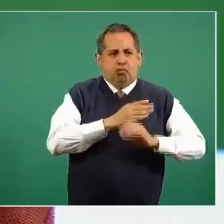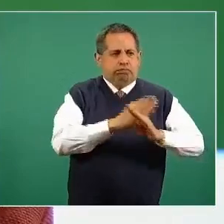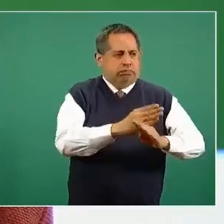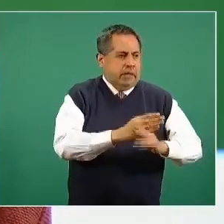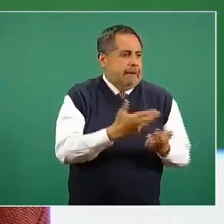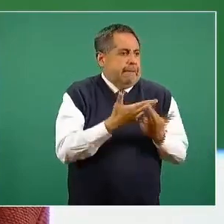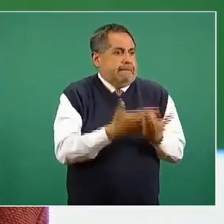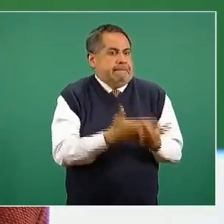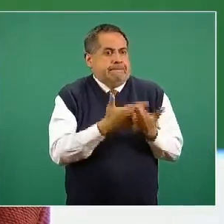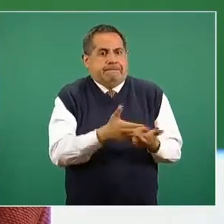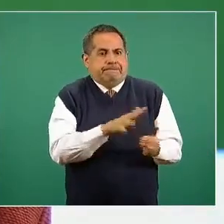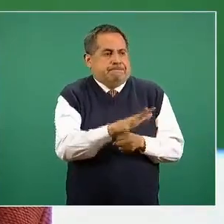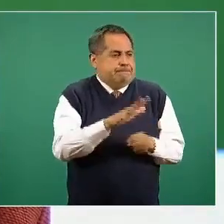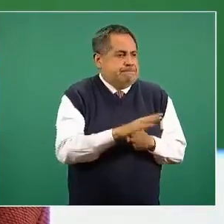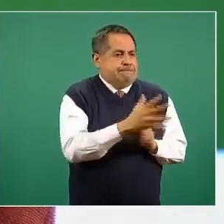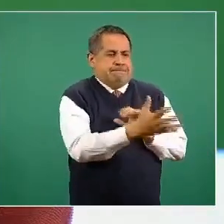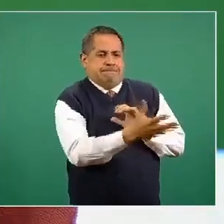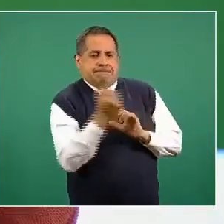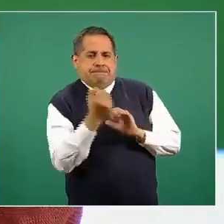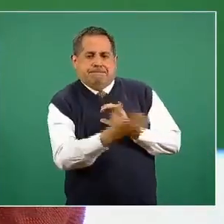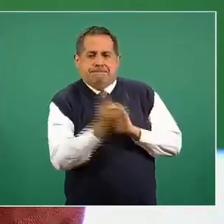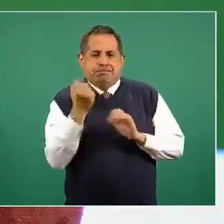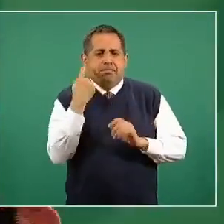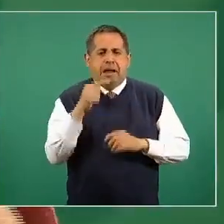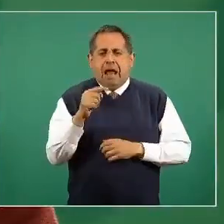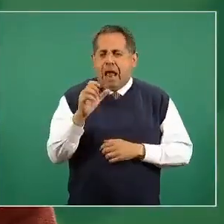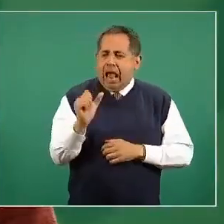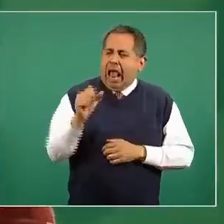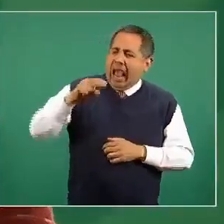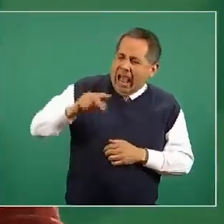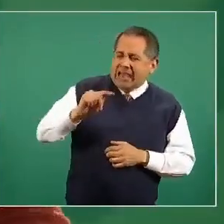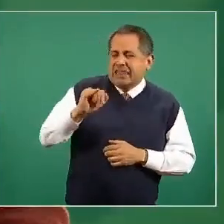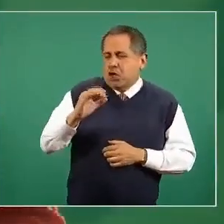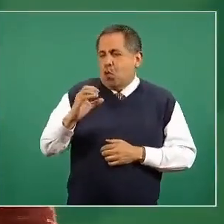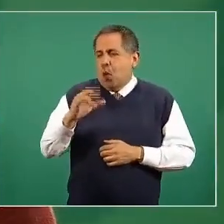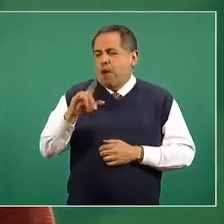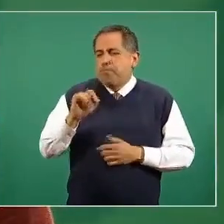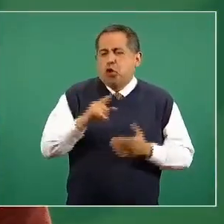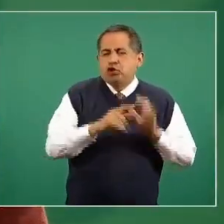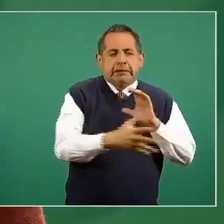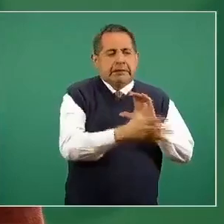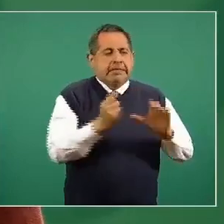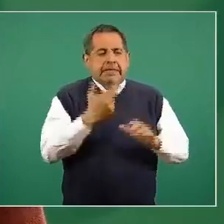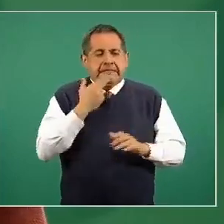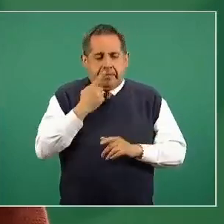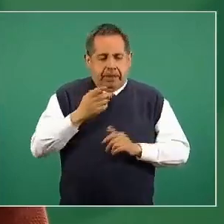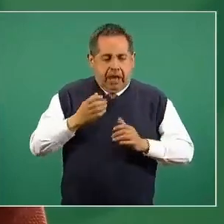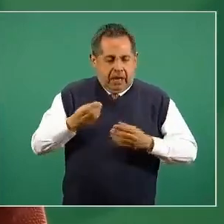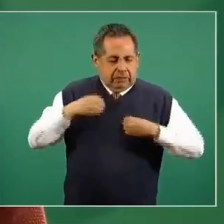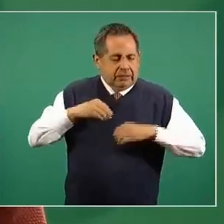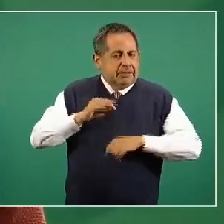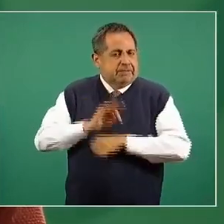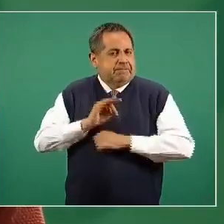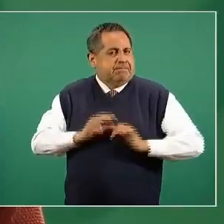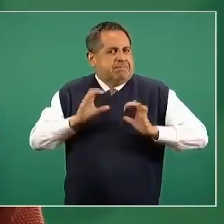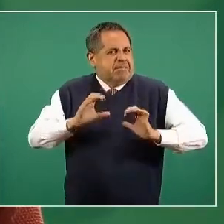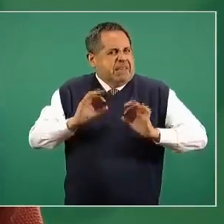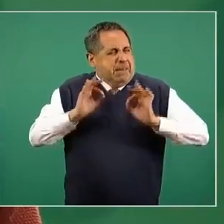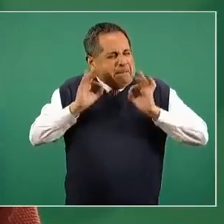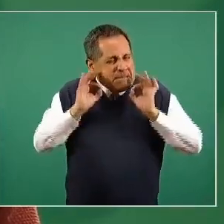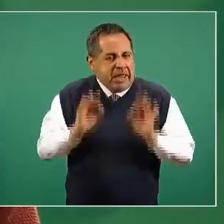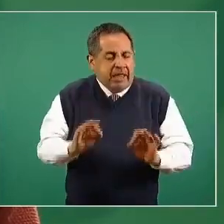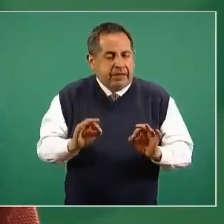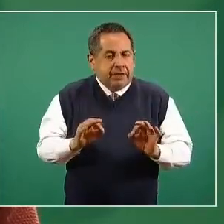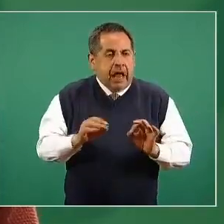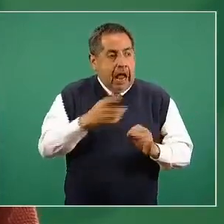enormes cantidades de anticuerpos. Esos anticuerpos se extraen por un proceso muy cuidadoso de buenas prácticas